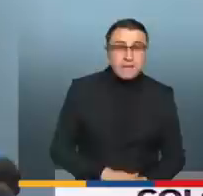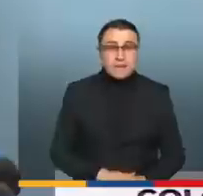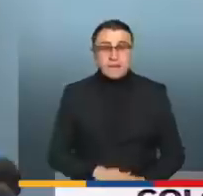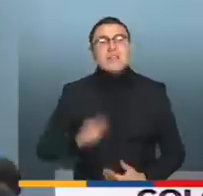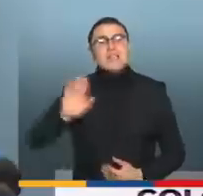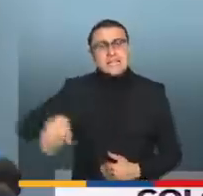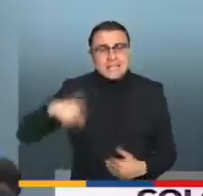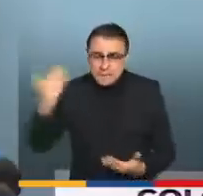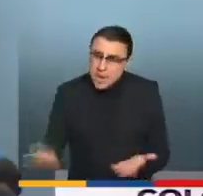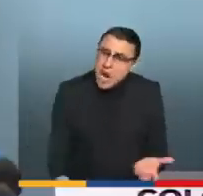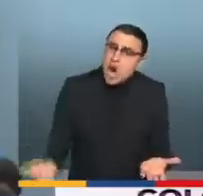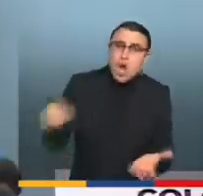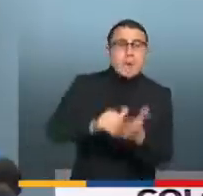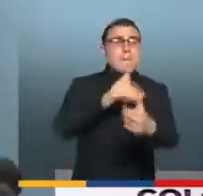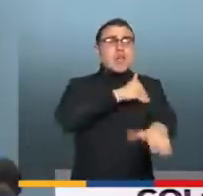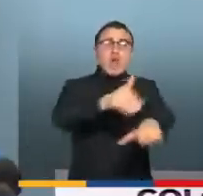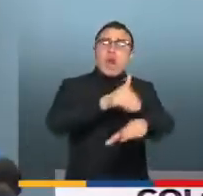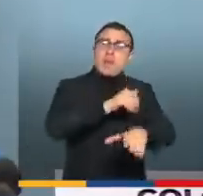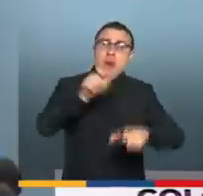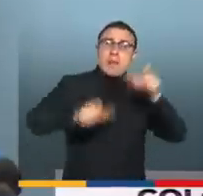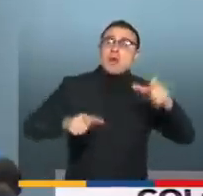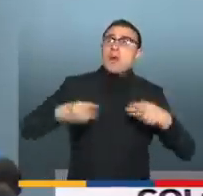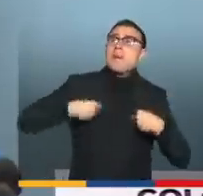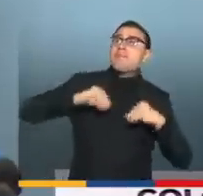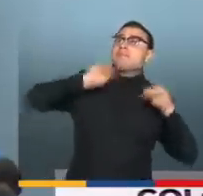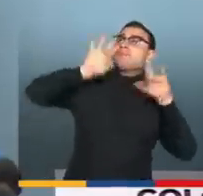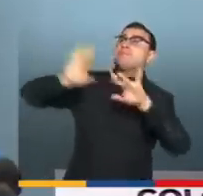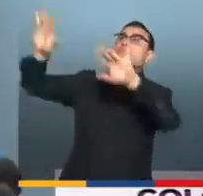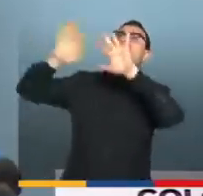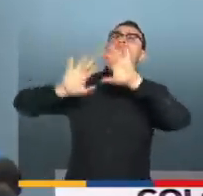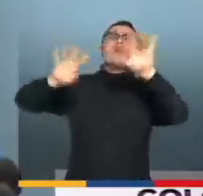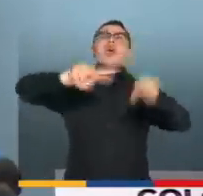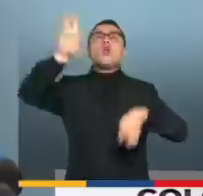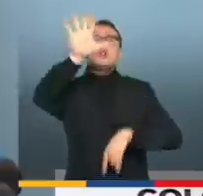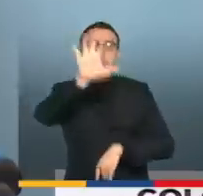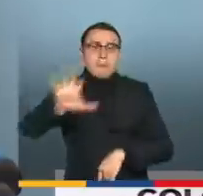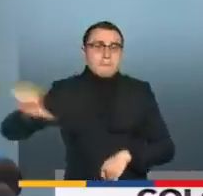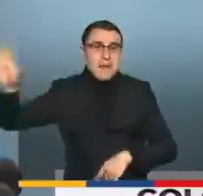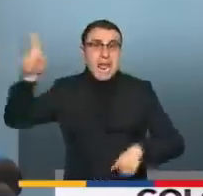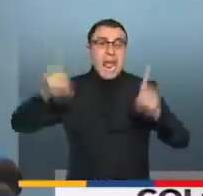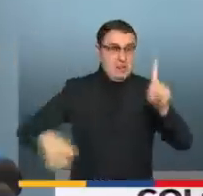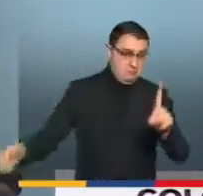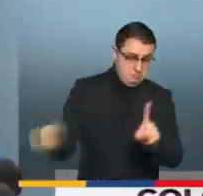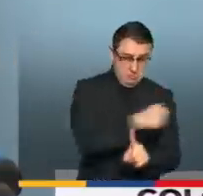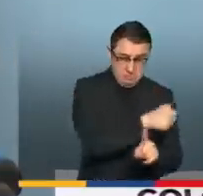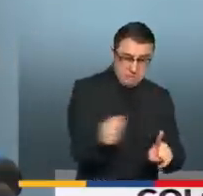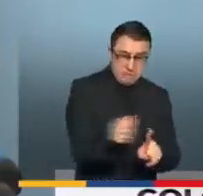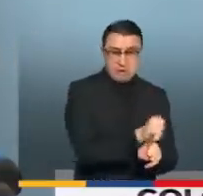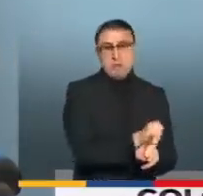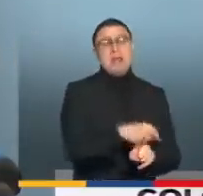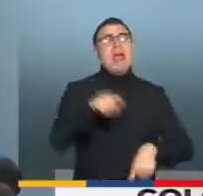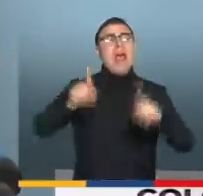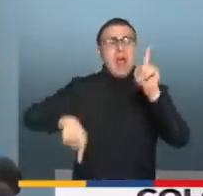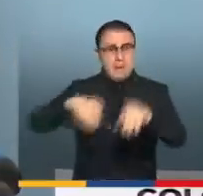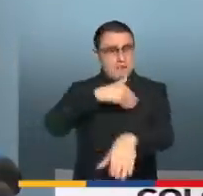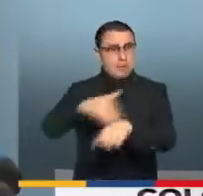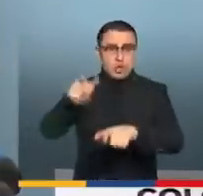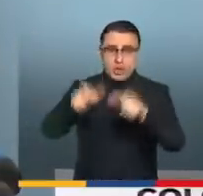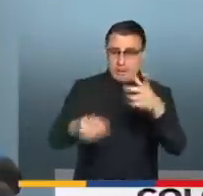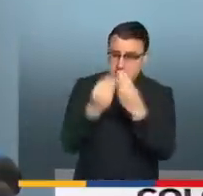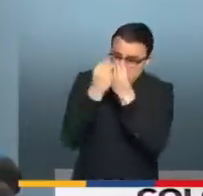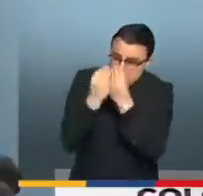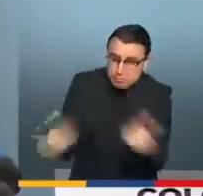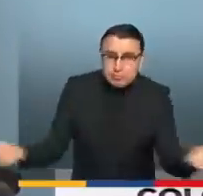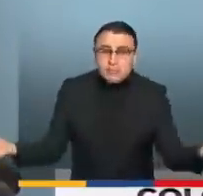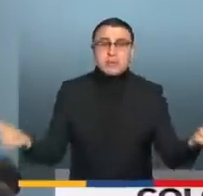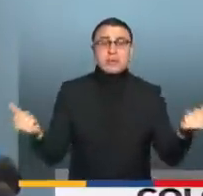de personas exiliadas, millones de personas torturadas, desaparecidas, sin ningún vestigio de derechos